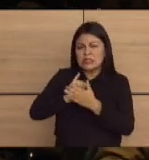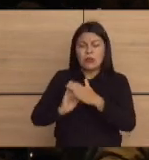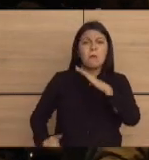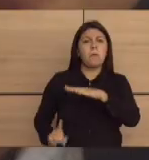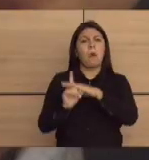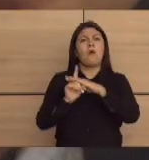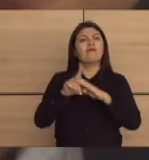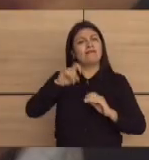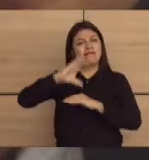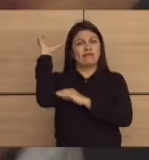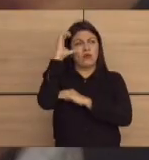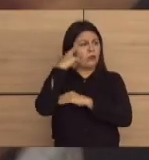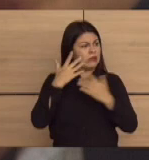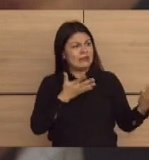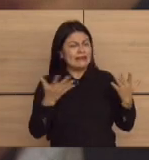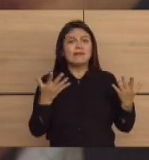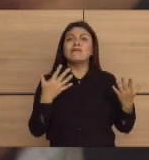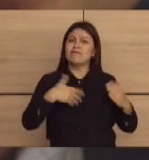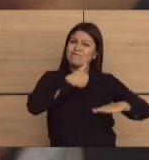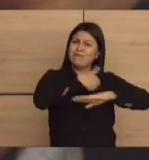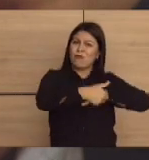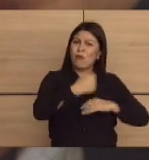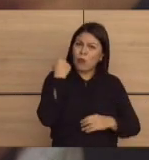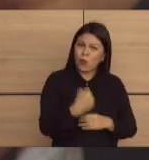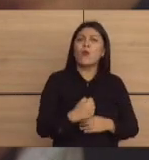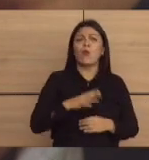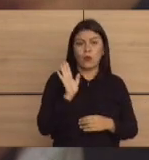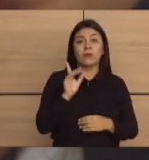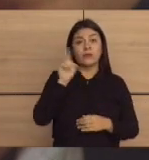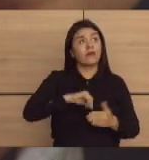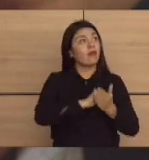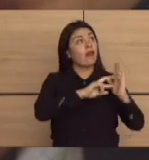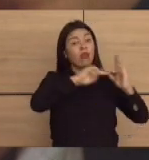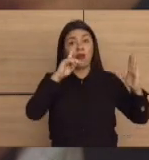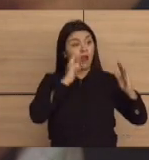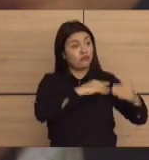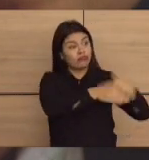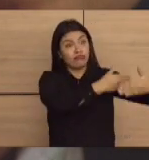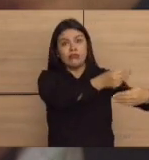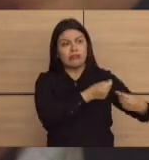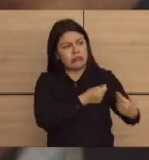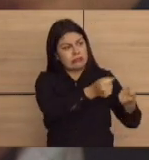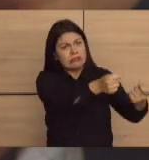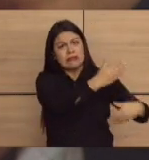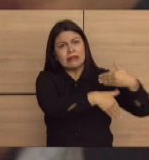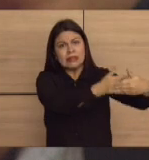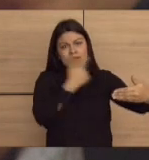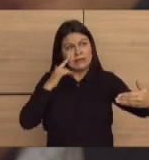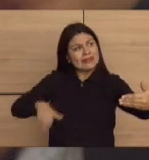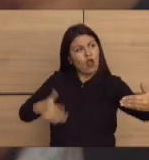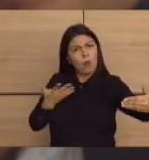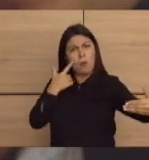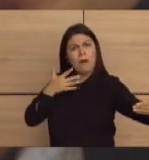países. Es una era donde la tecnología crece a una velocidad